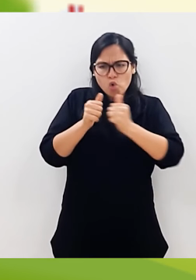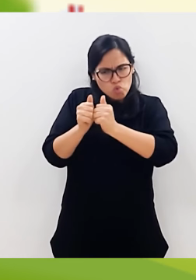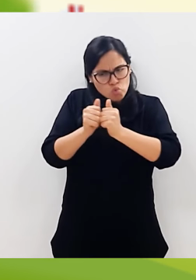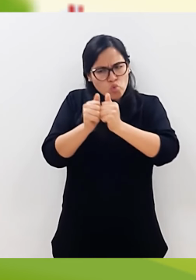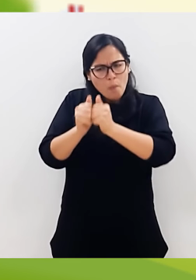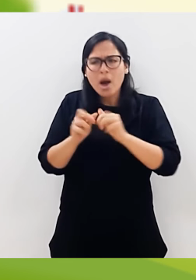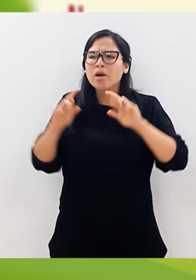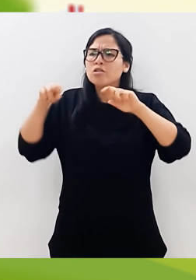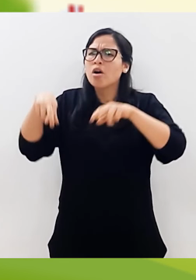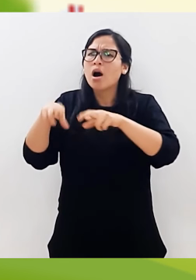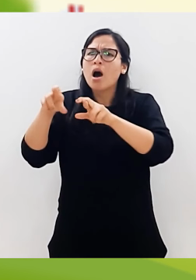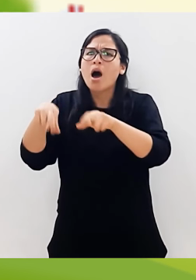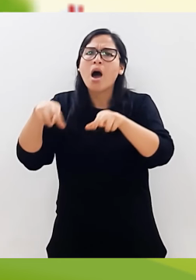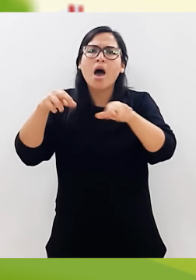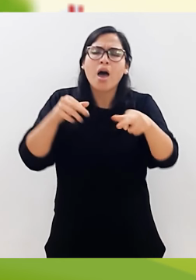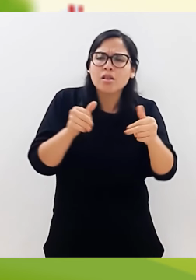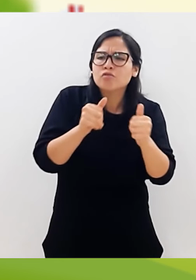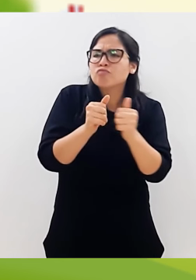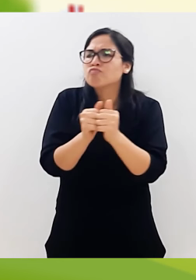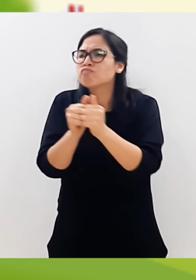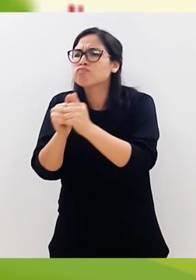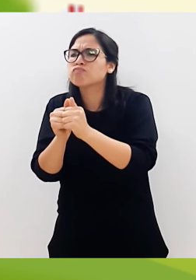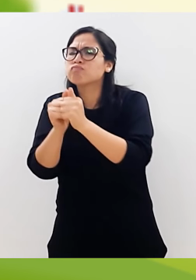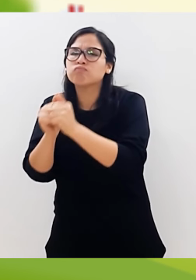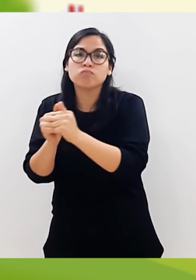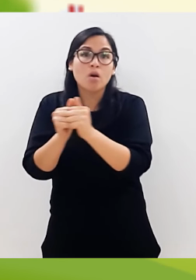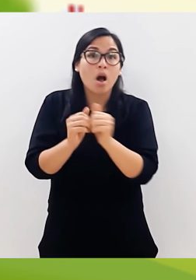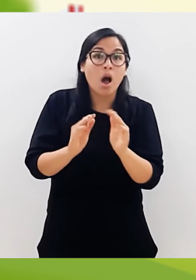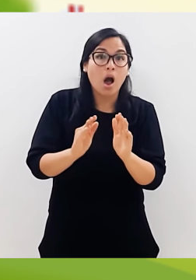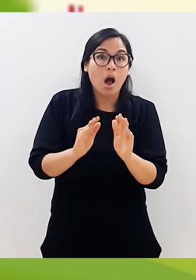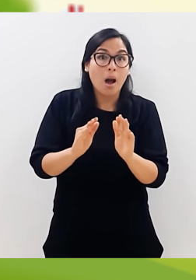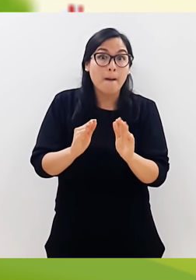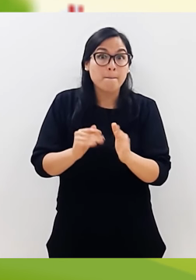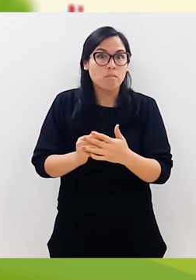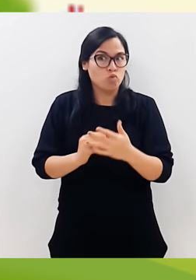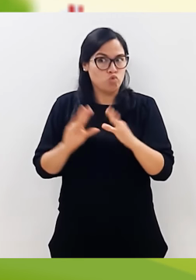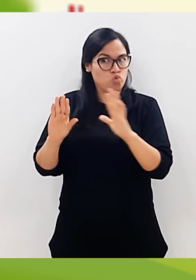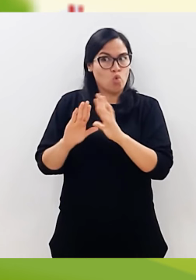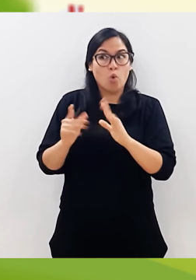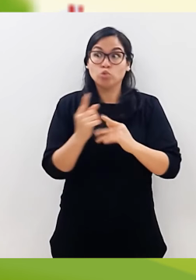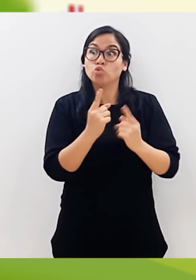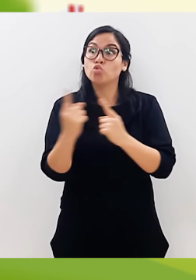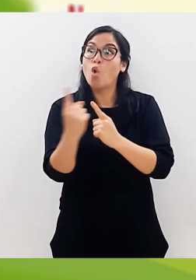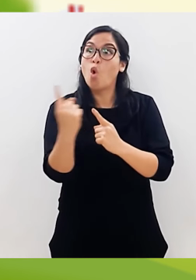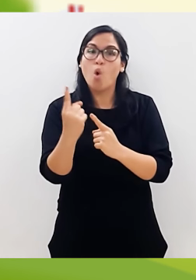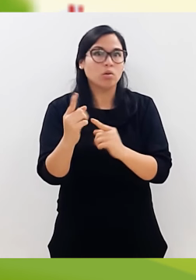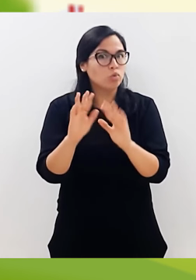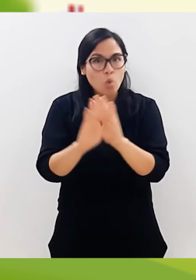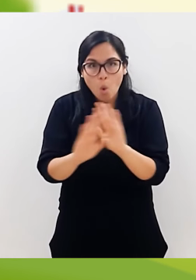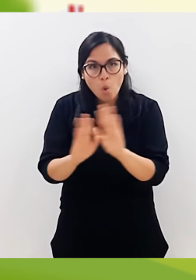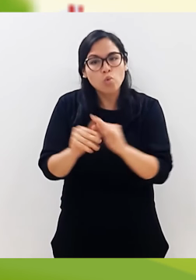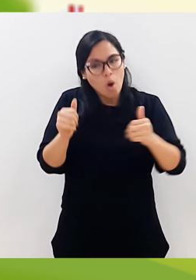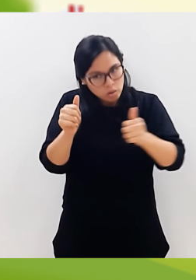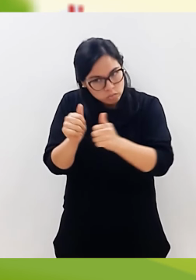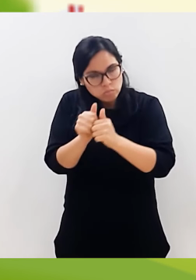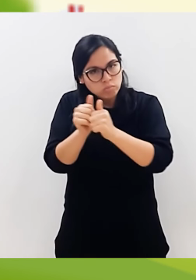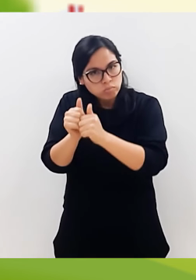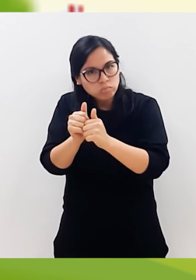los acompaño al río o al monte. No los dejo ir solos, ya que los